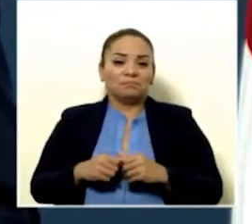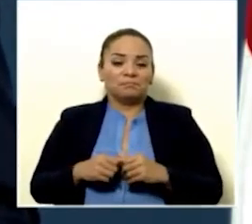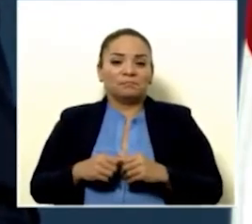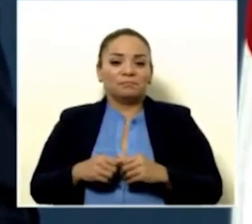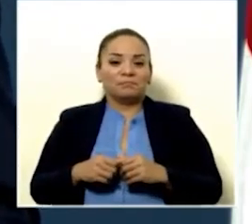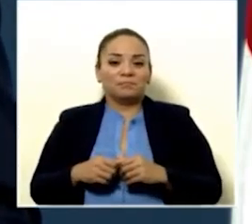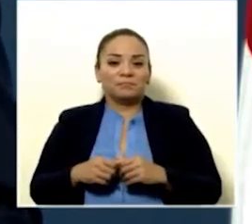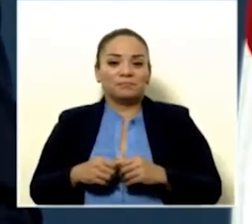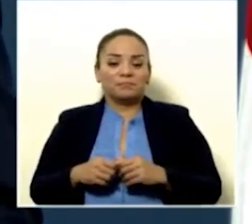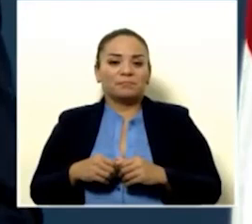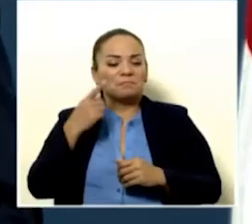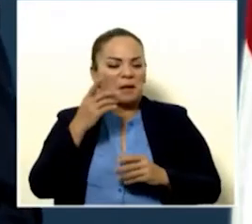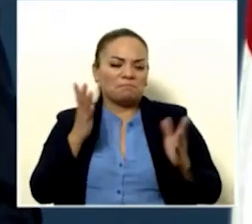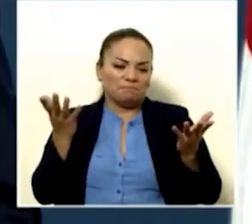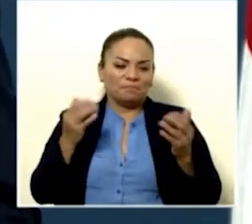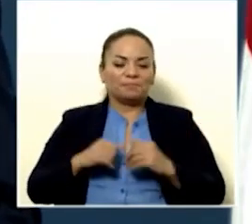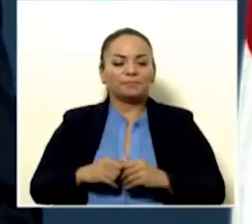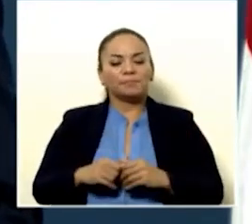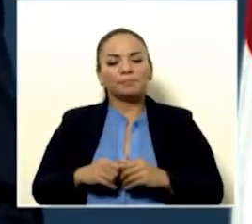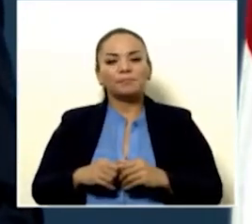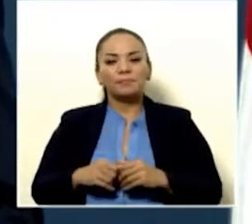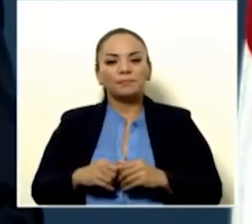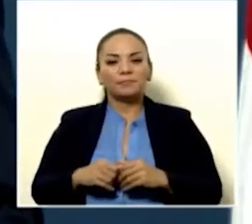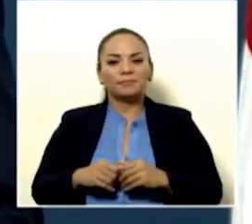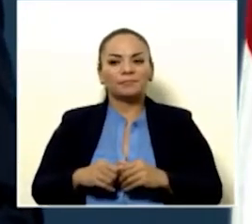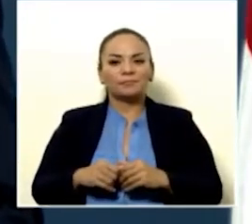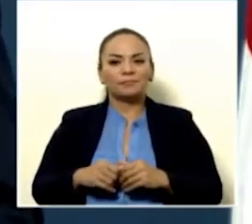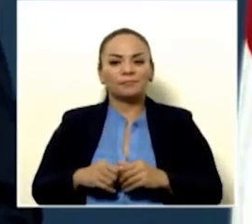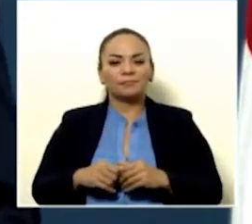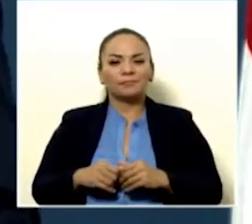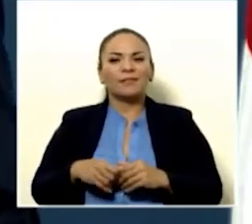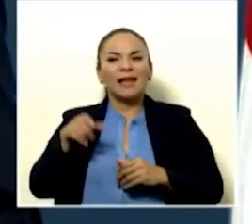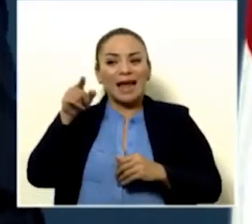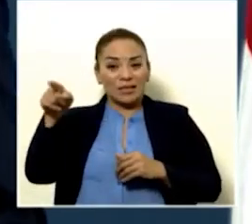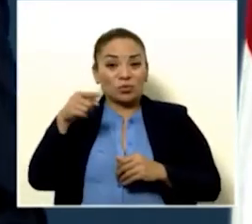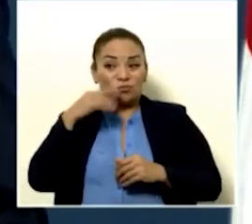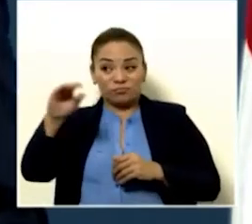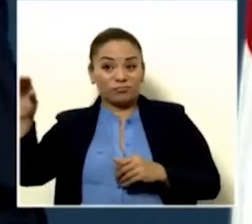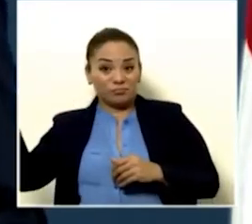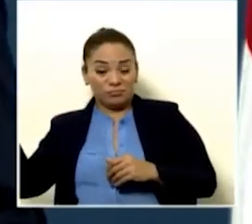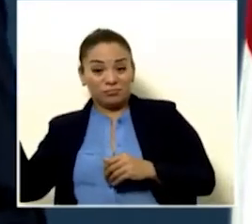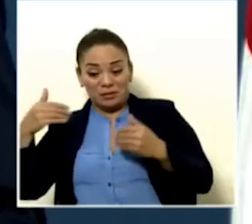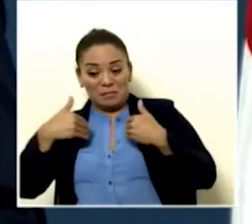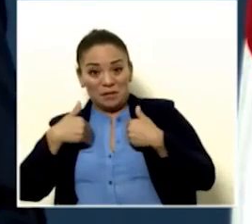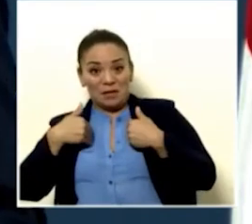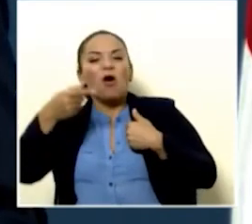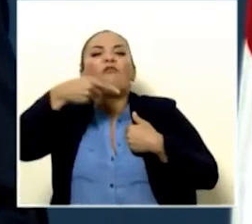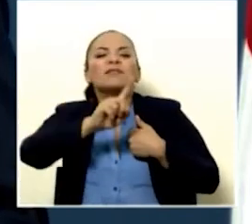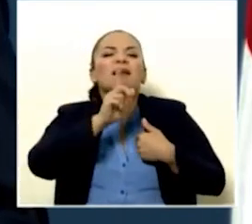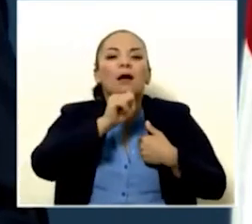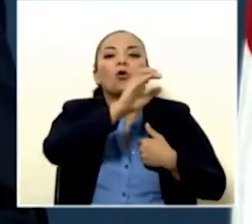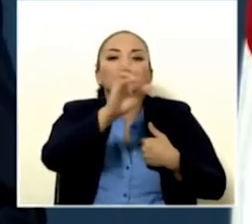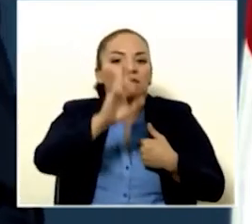dicho, vea, es una ofensa a Costa Rica. Rodrigo Chávez es lo de menos.